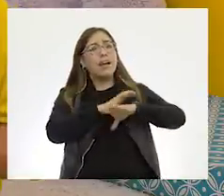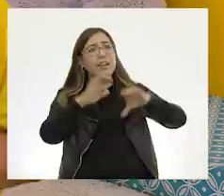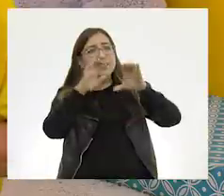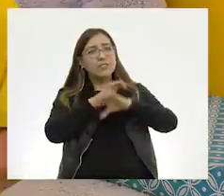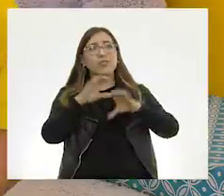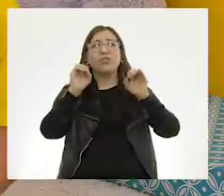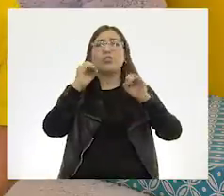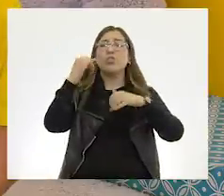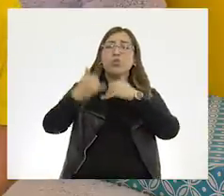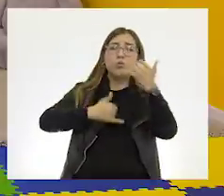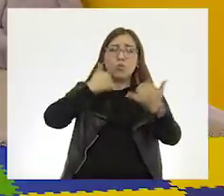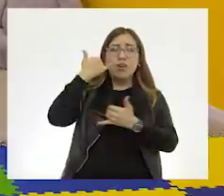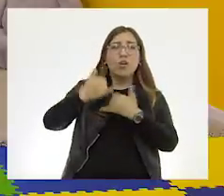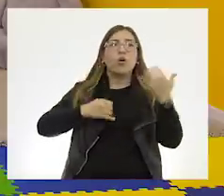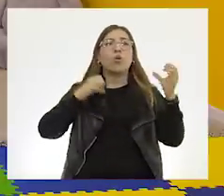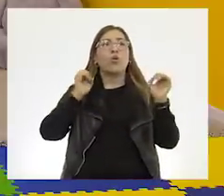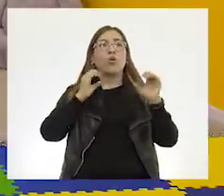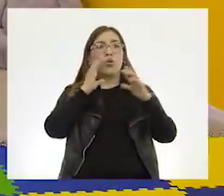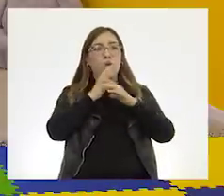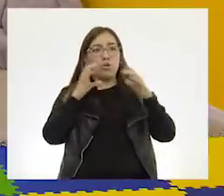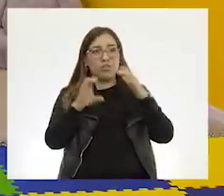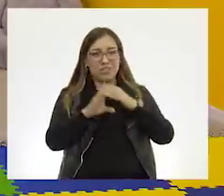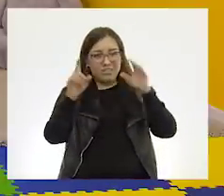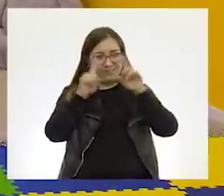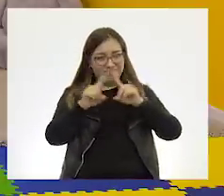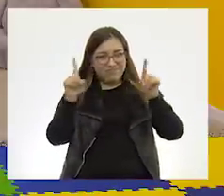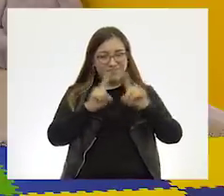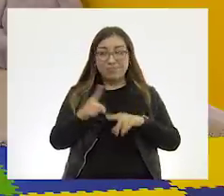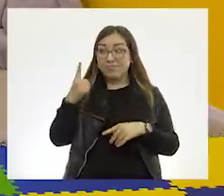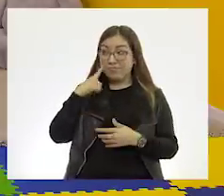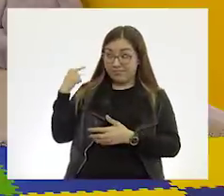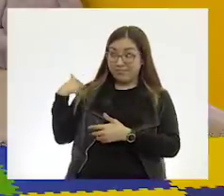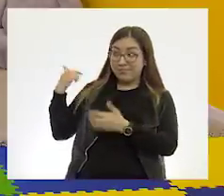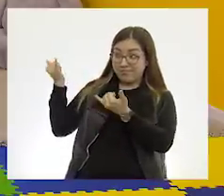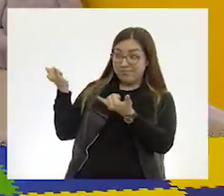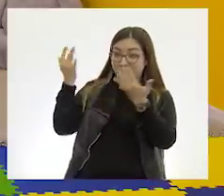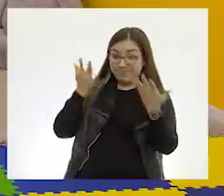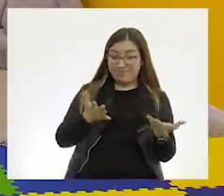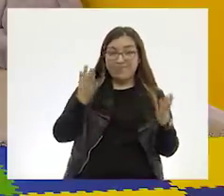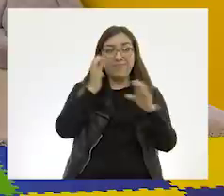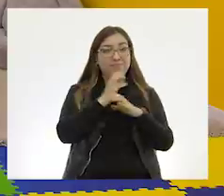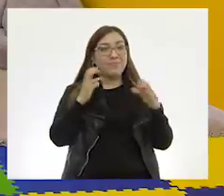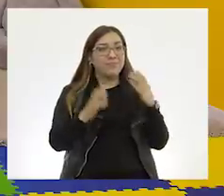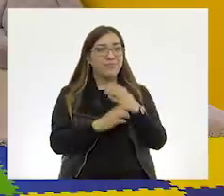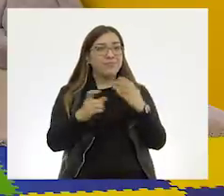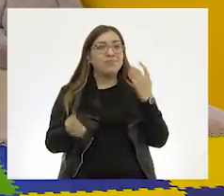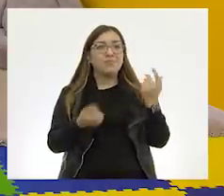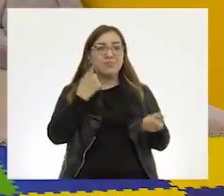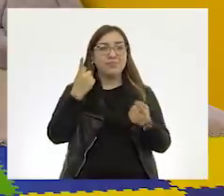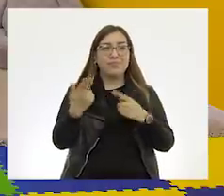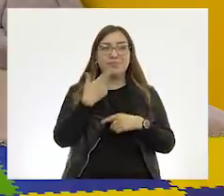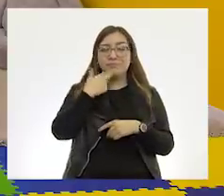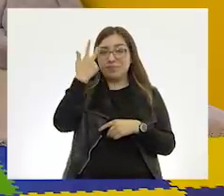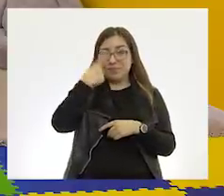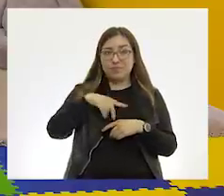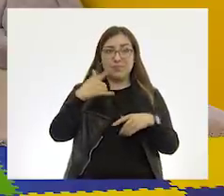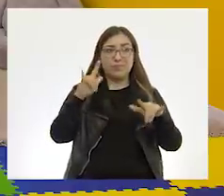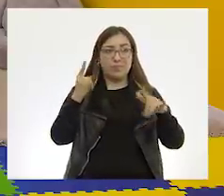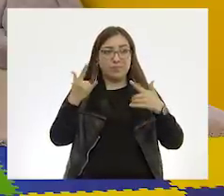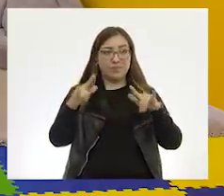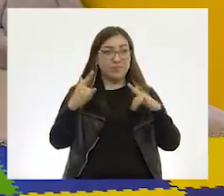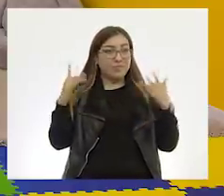crear historias fantásticas. Evelyn, traje algunos objetos de casa que creo que nos pueden servir para hacer unos títeres. Sí,